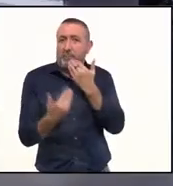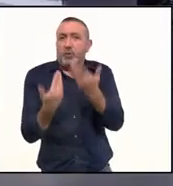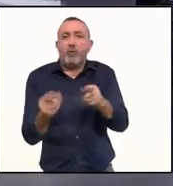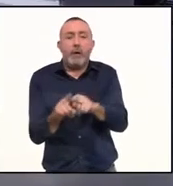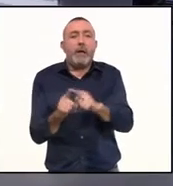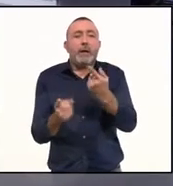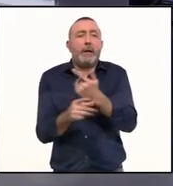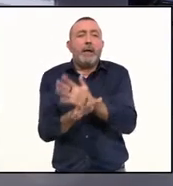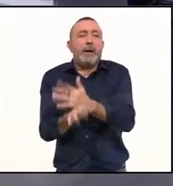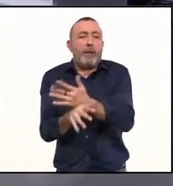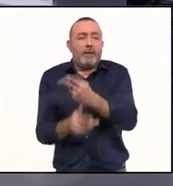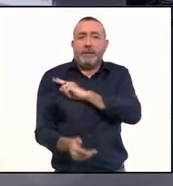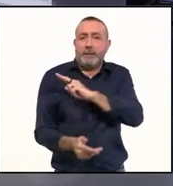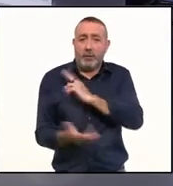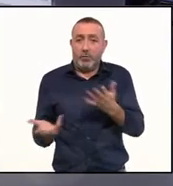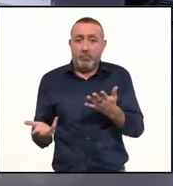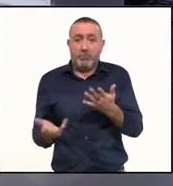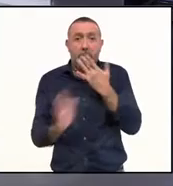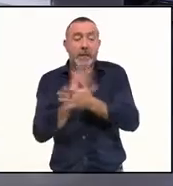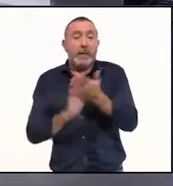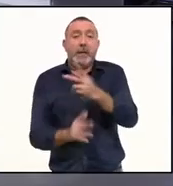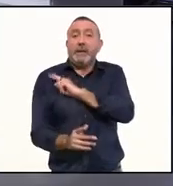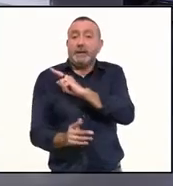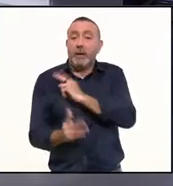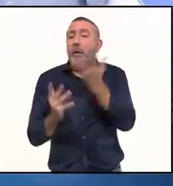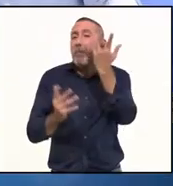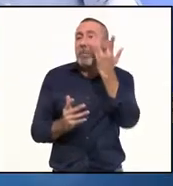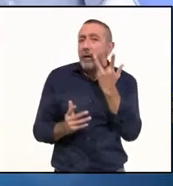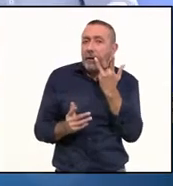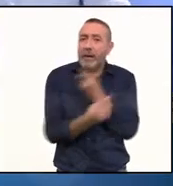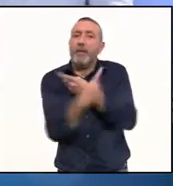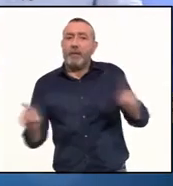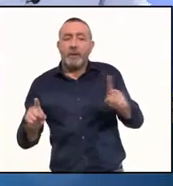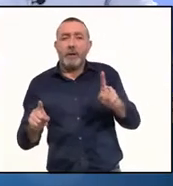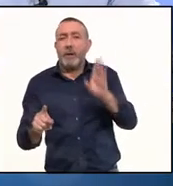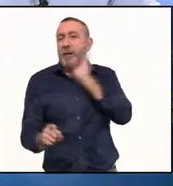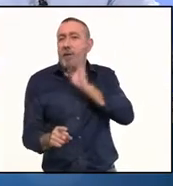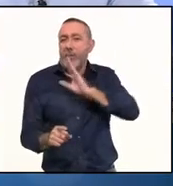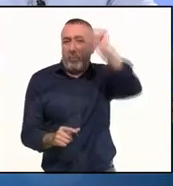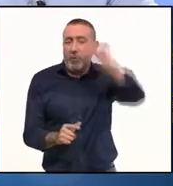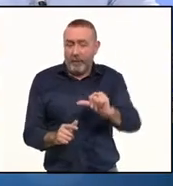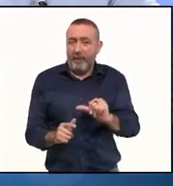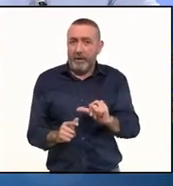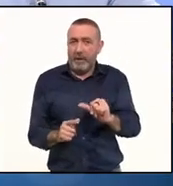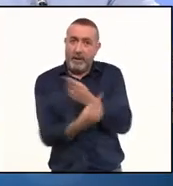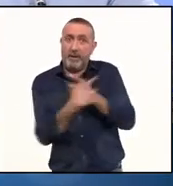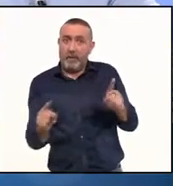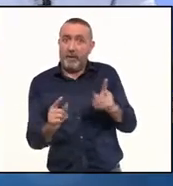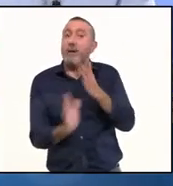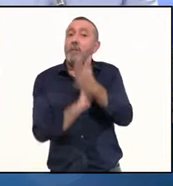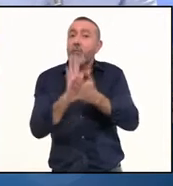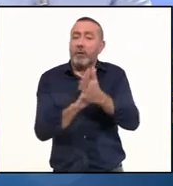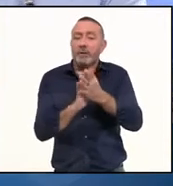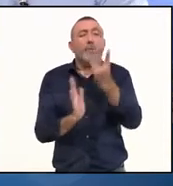relaciones sexuales el sexo de la erótica del placer de la pornografía son cosas completamente distintas entonces yo creo que ahí es cuando